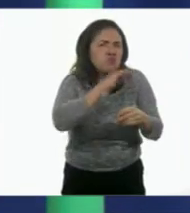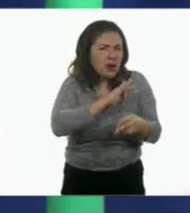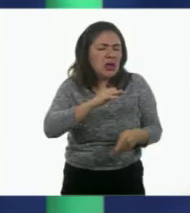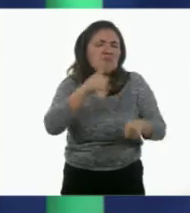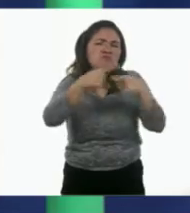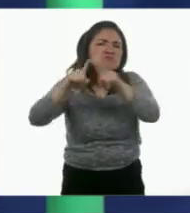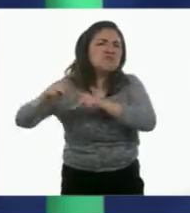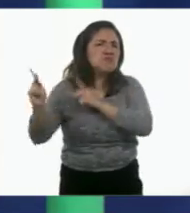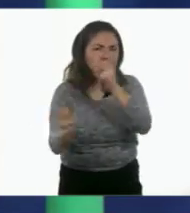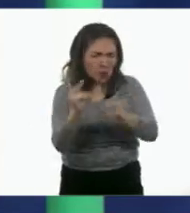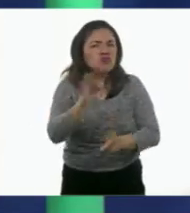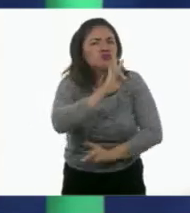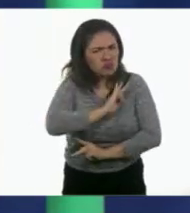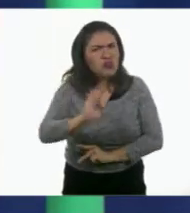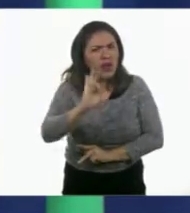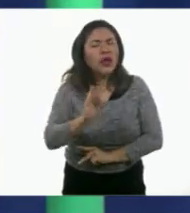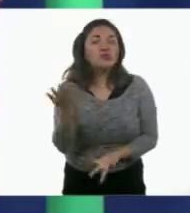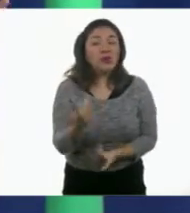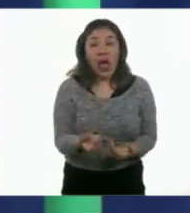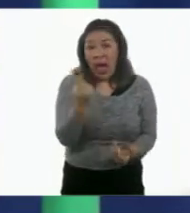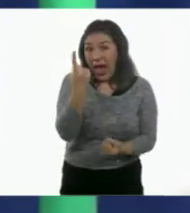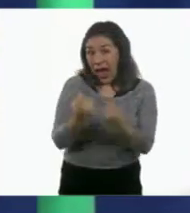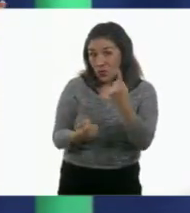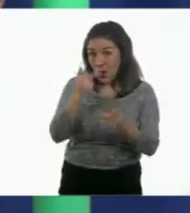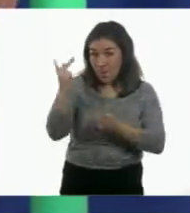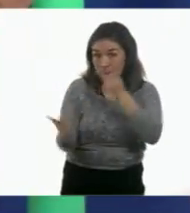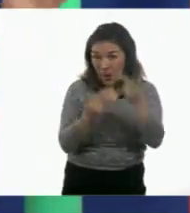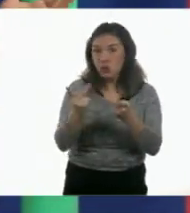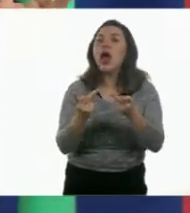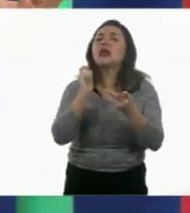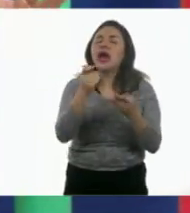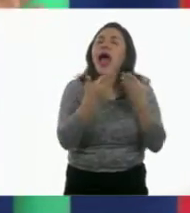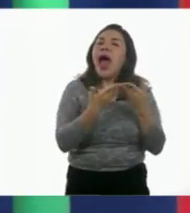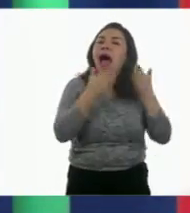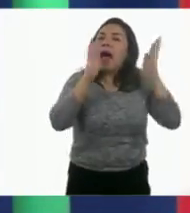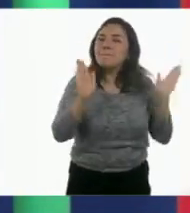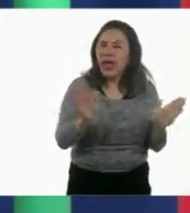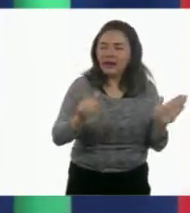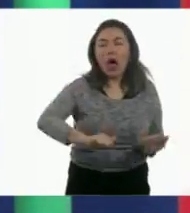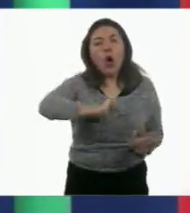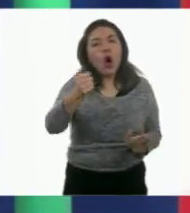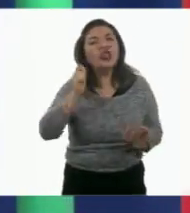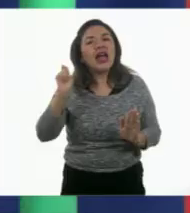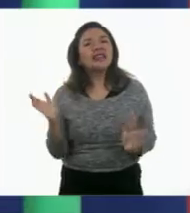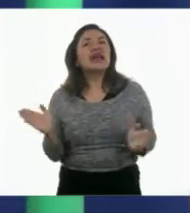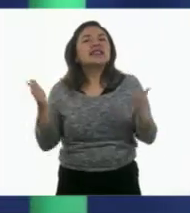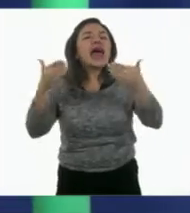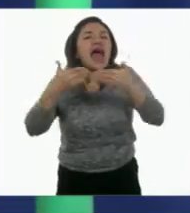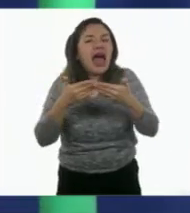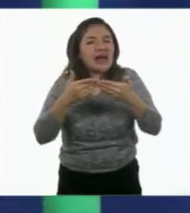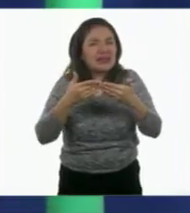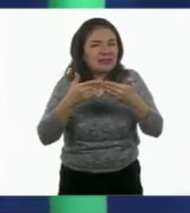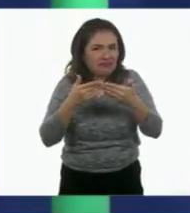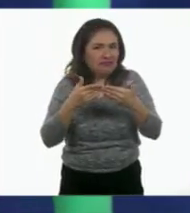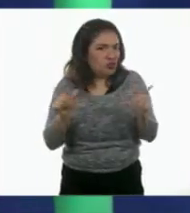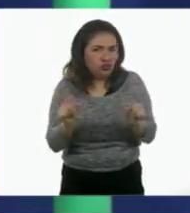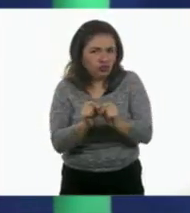de preguntas. Algunas preguntas son abiertas y algunas preguntas son